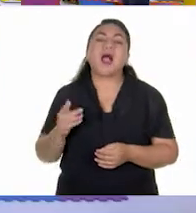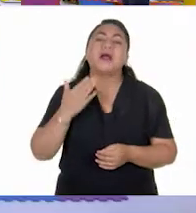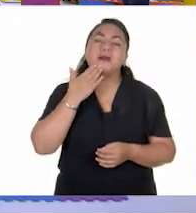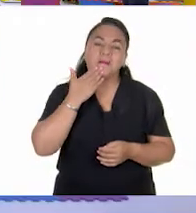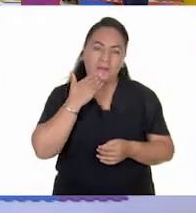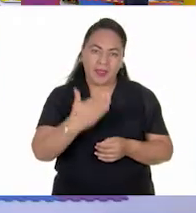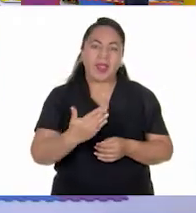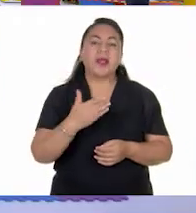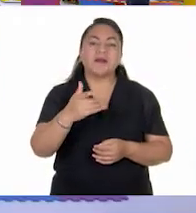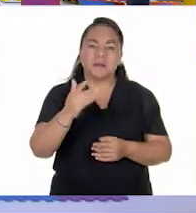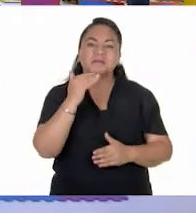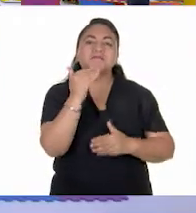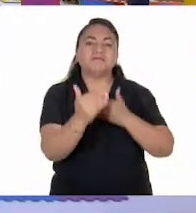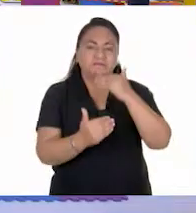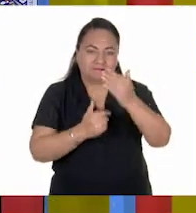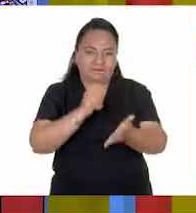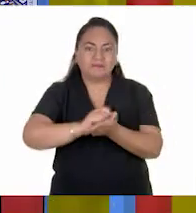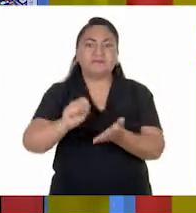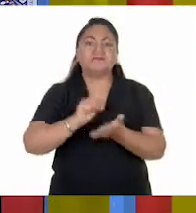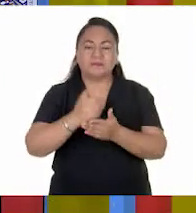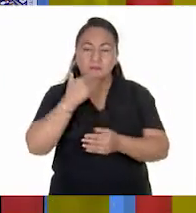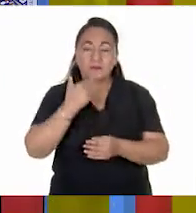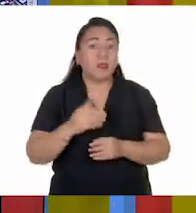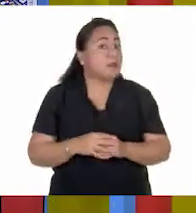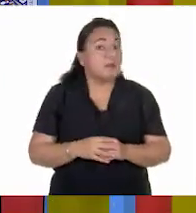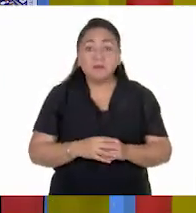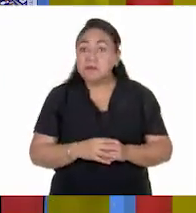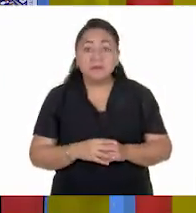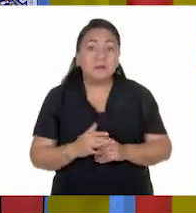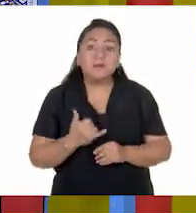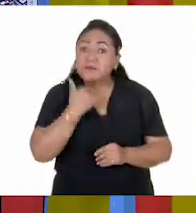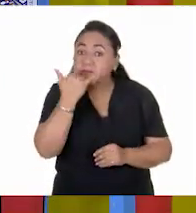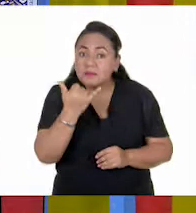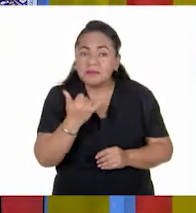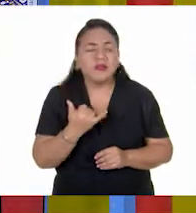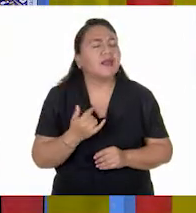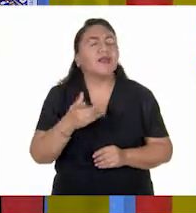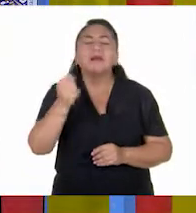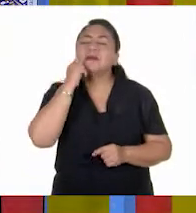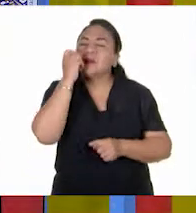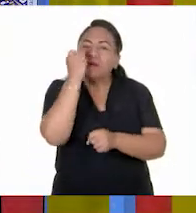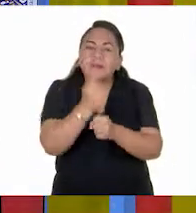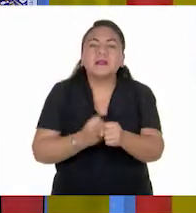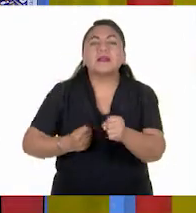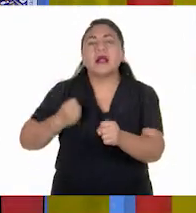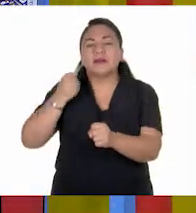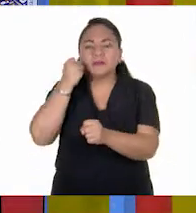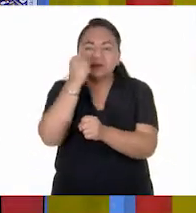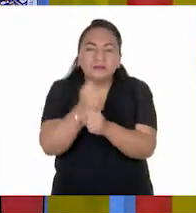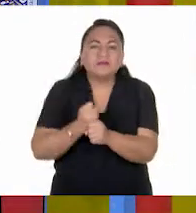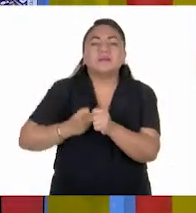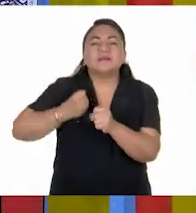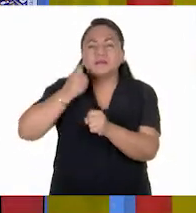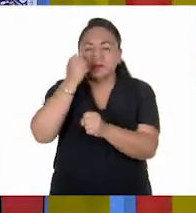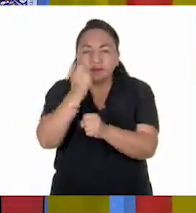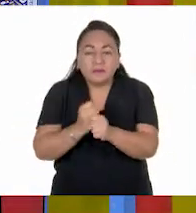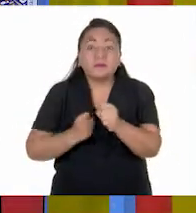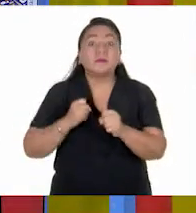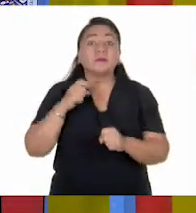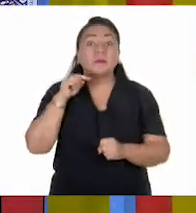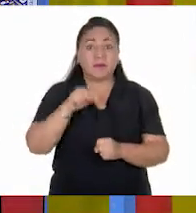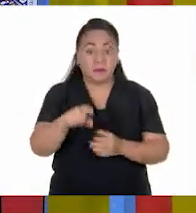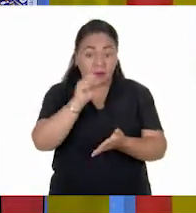avanzando en tu escritura. Felicidades. Y si no lo hiciste así, tienes que seguir practicando. Recuerda que la